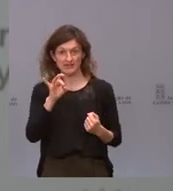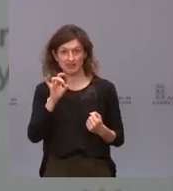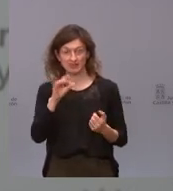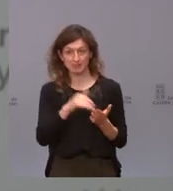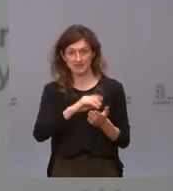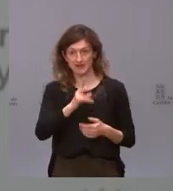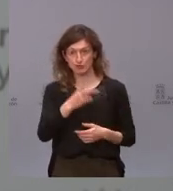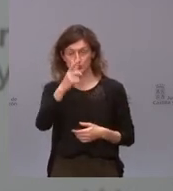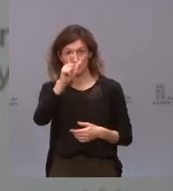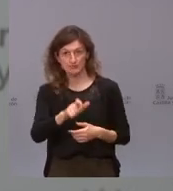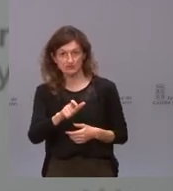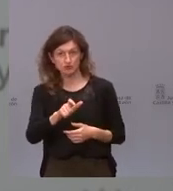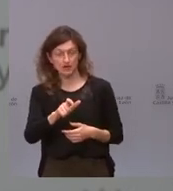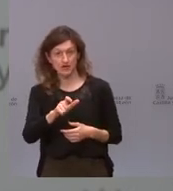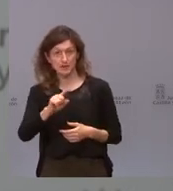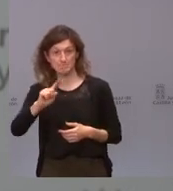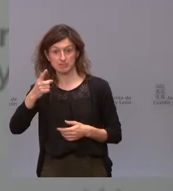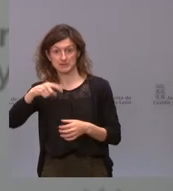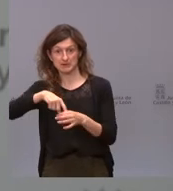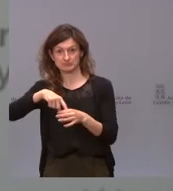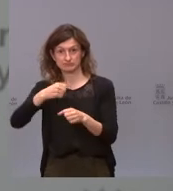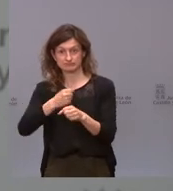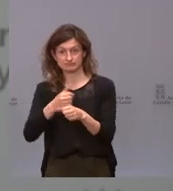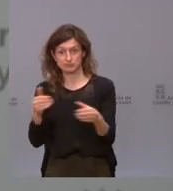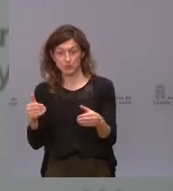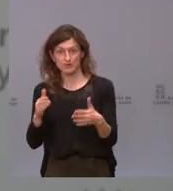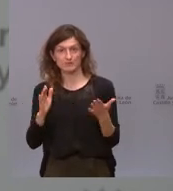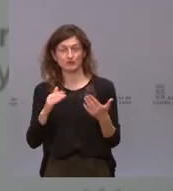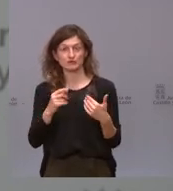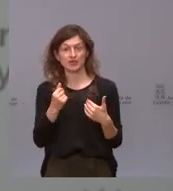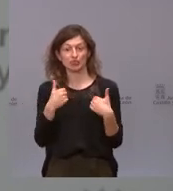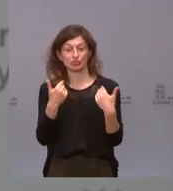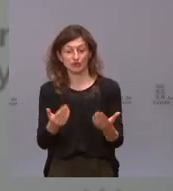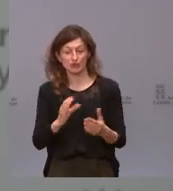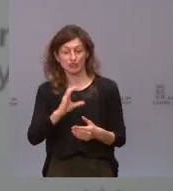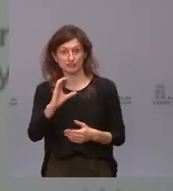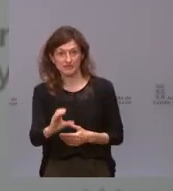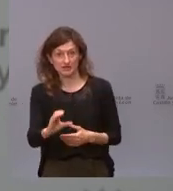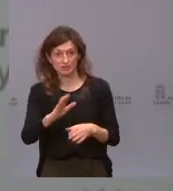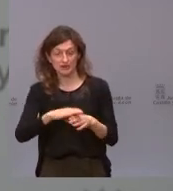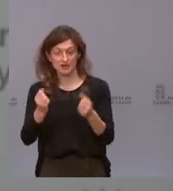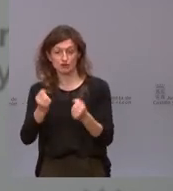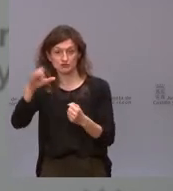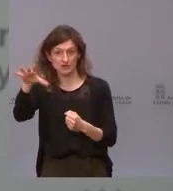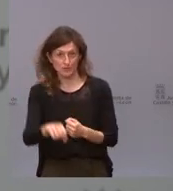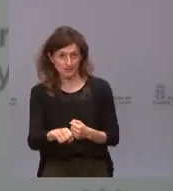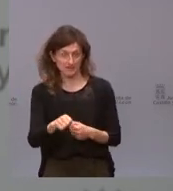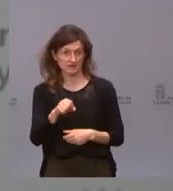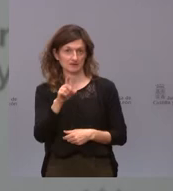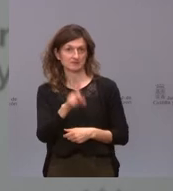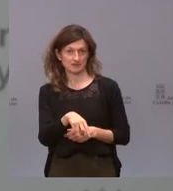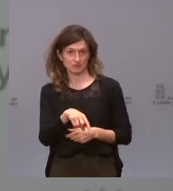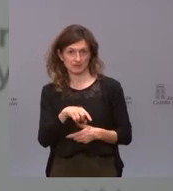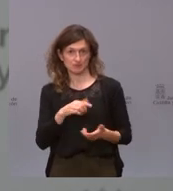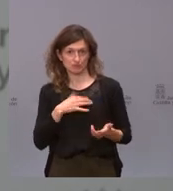ejemplo para una persona que tiene su primer puesto de trabajo pero si la donación es el dinero o parte de ese dinero para comprar el vehículo también existe